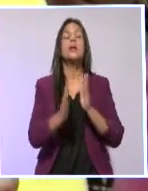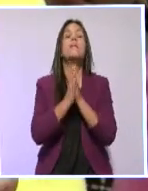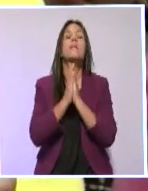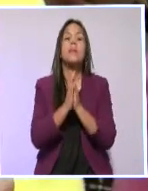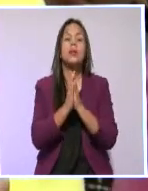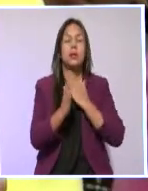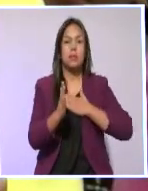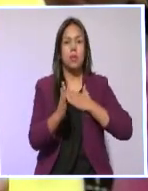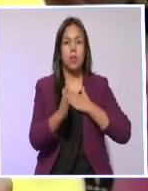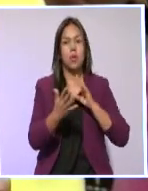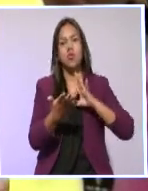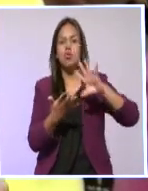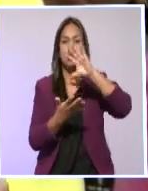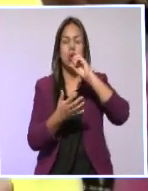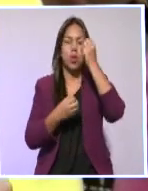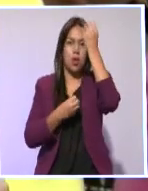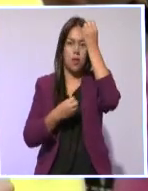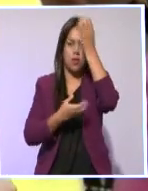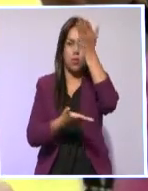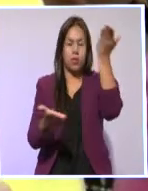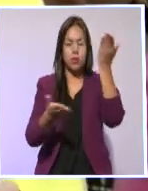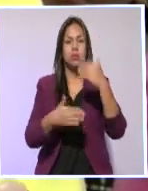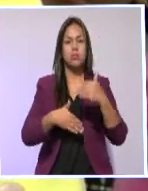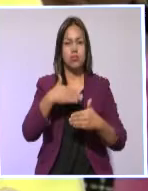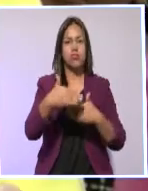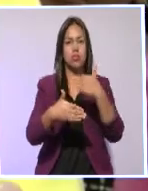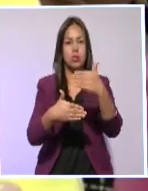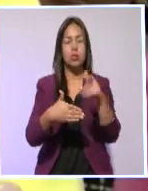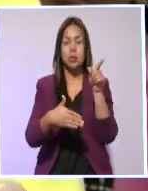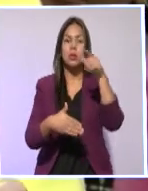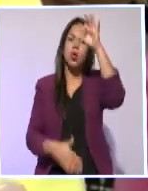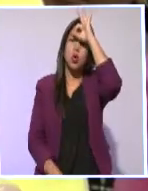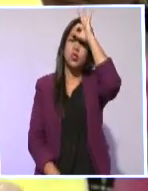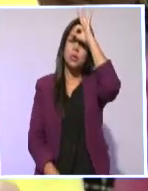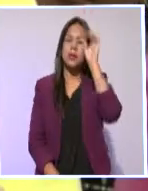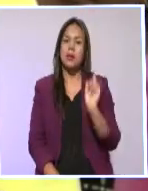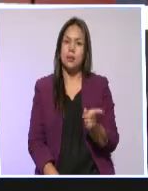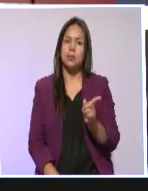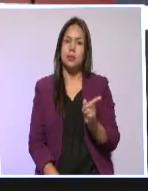solicite toda la información completa de los procesos de esos hospitales.